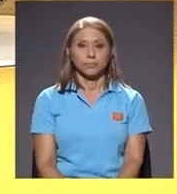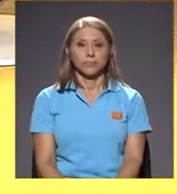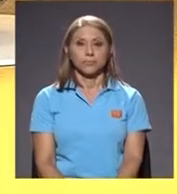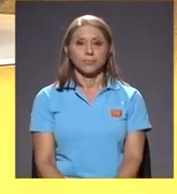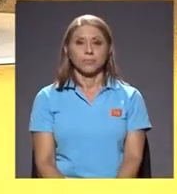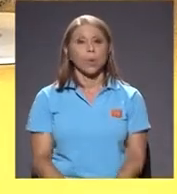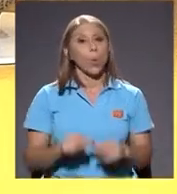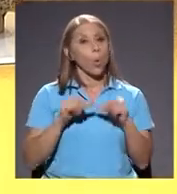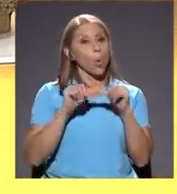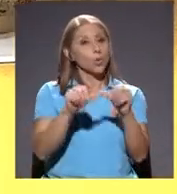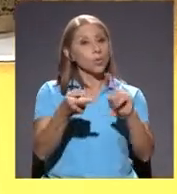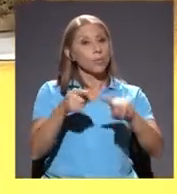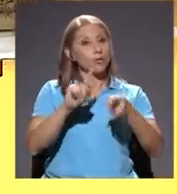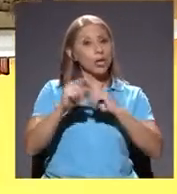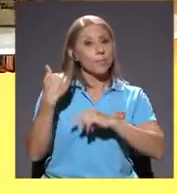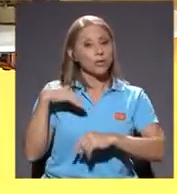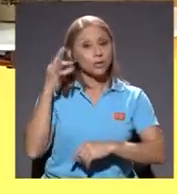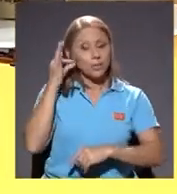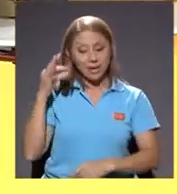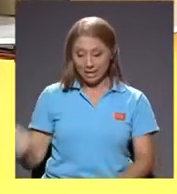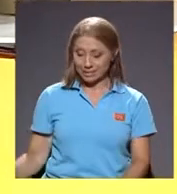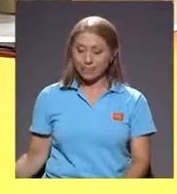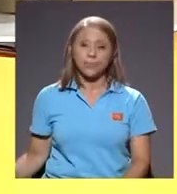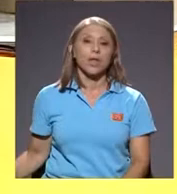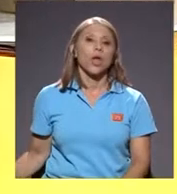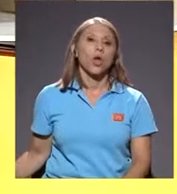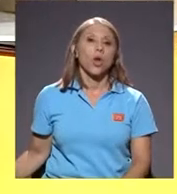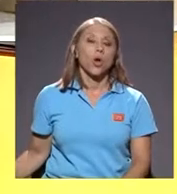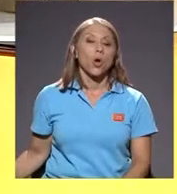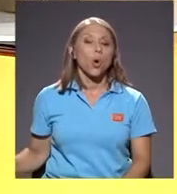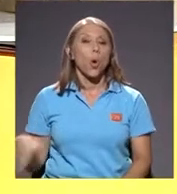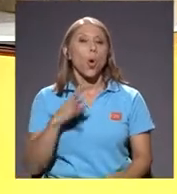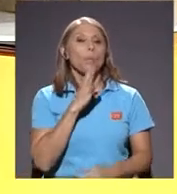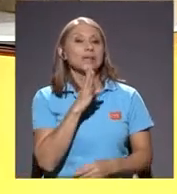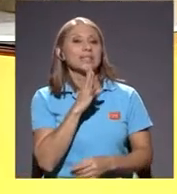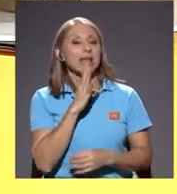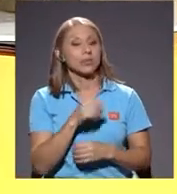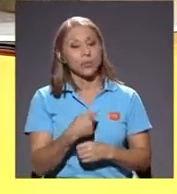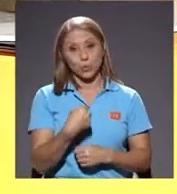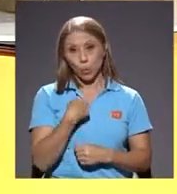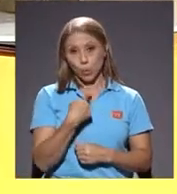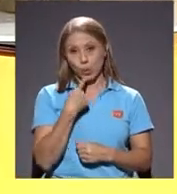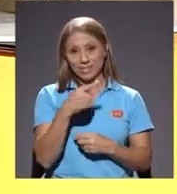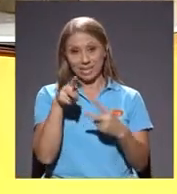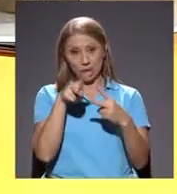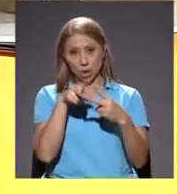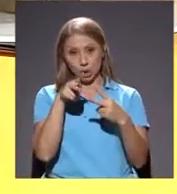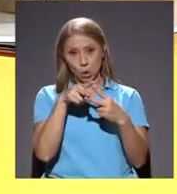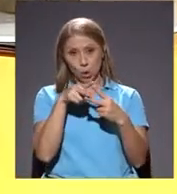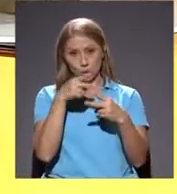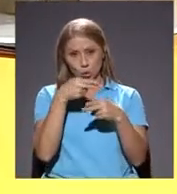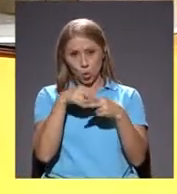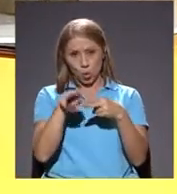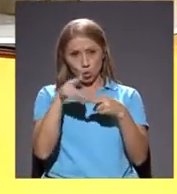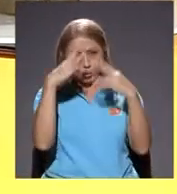continuamos amigas y amigos conversando voy a dar dos datos cortitos